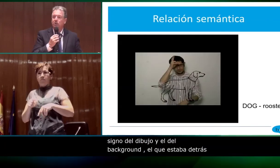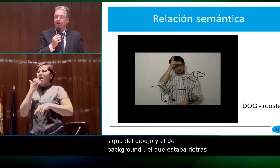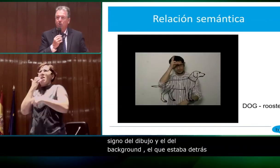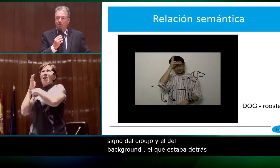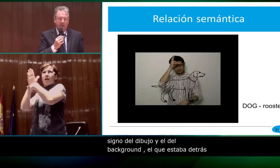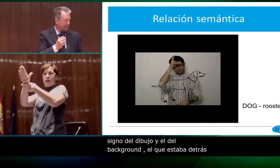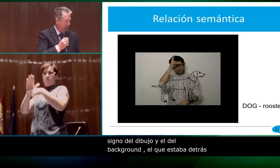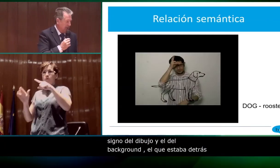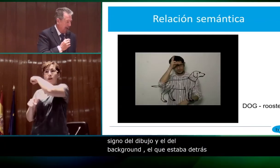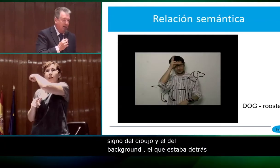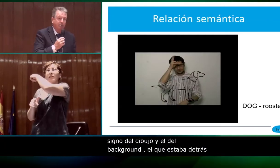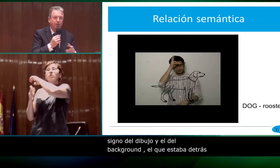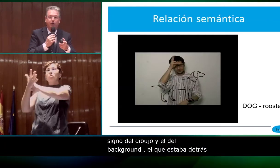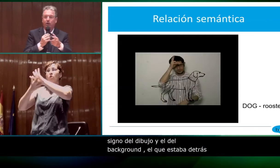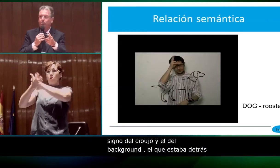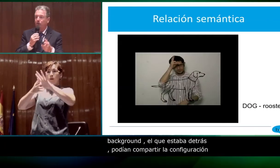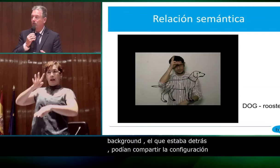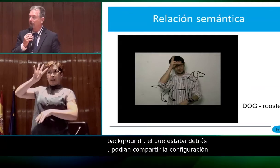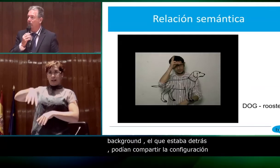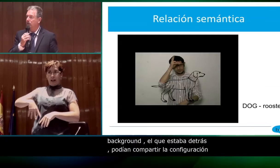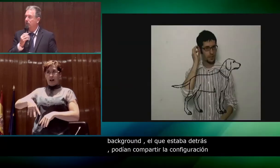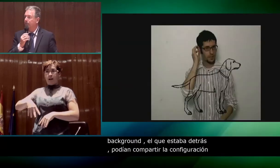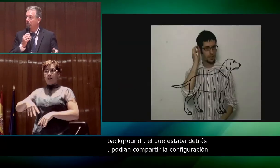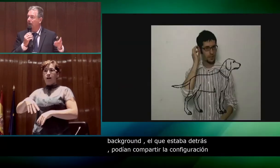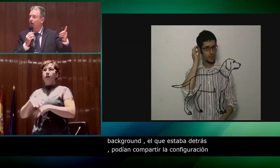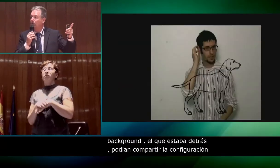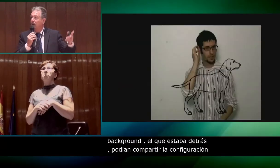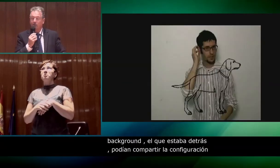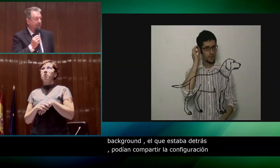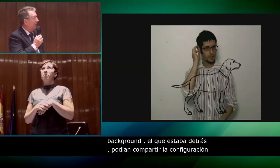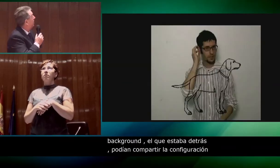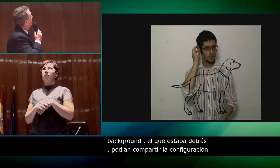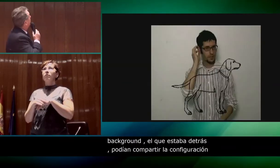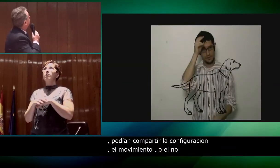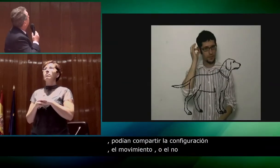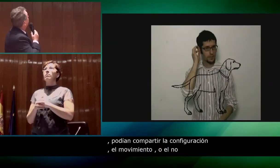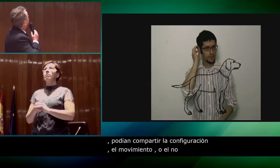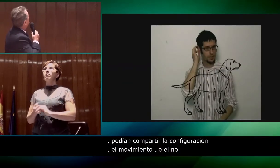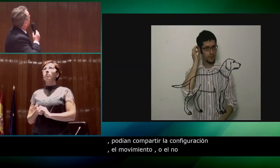ejemplo. Esto está hecho en lengua de signos catalana, que puede diferir un poquito de la lengua de signos española. Vídeo, por favor.